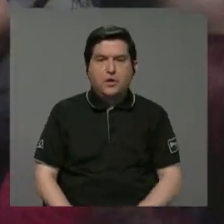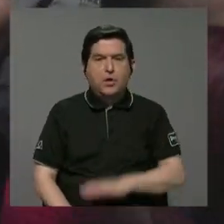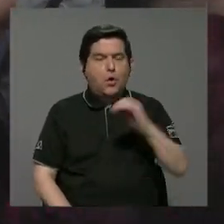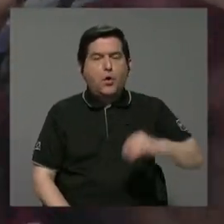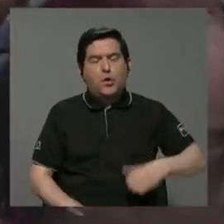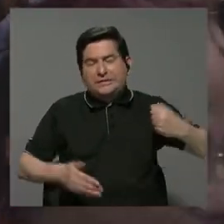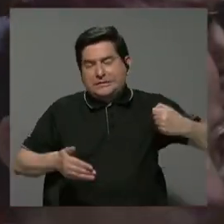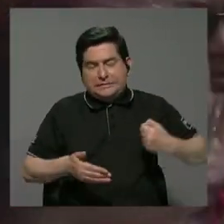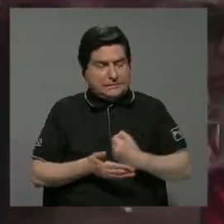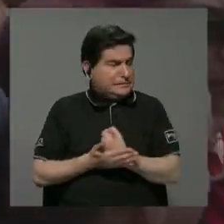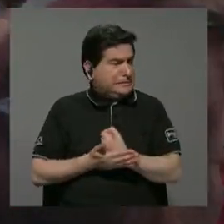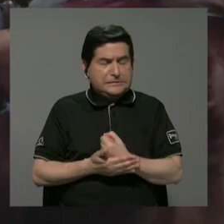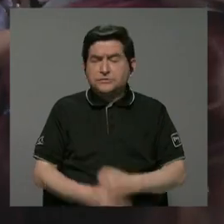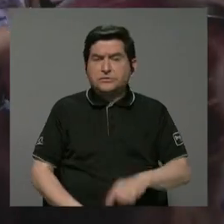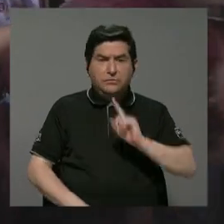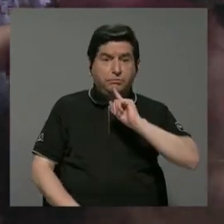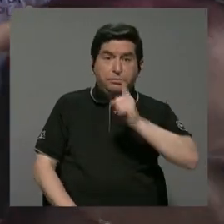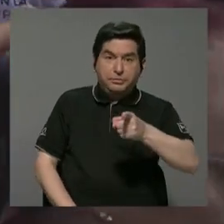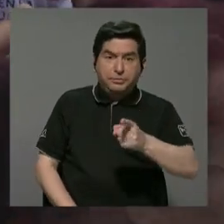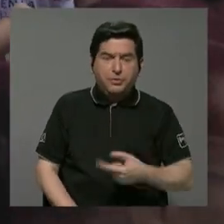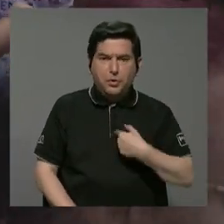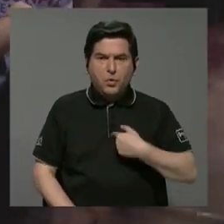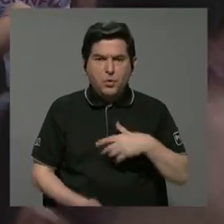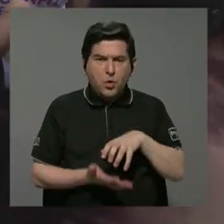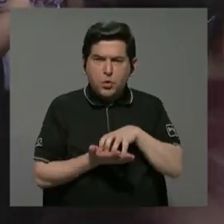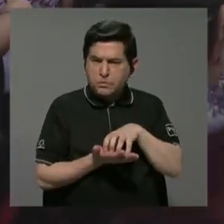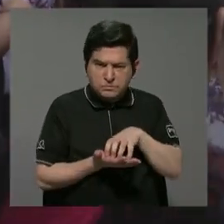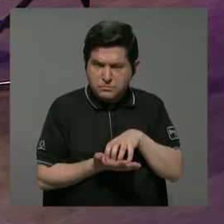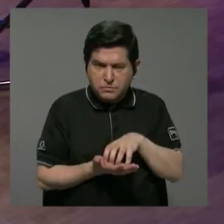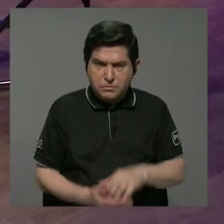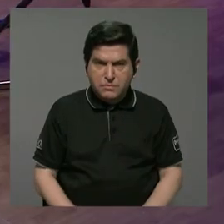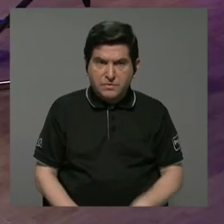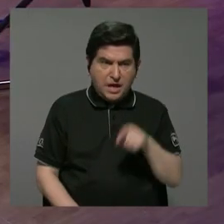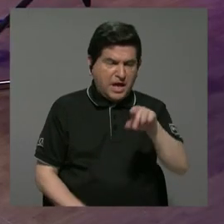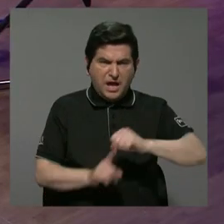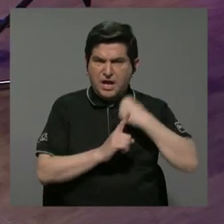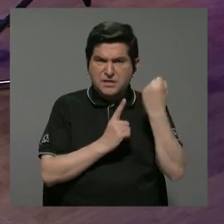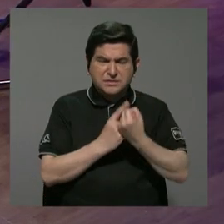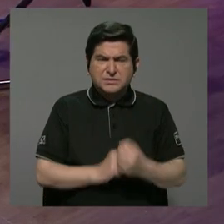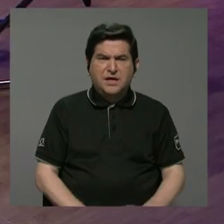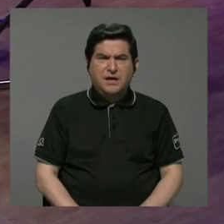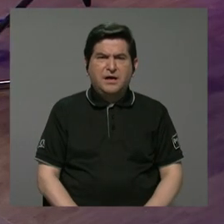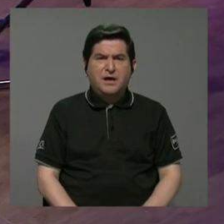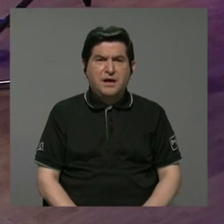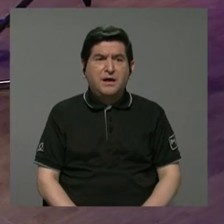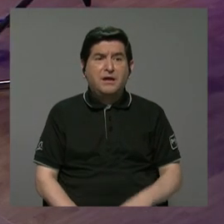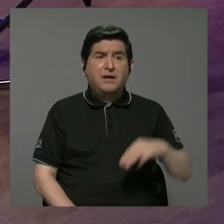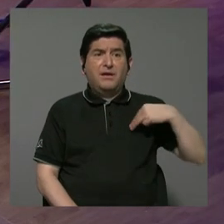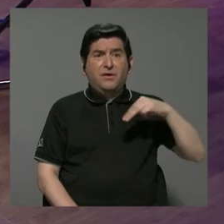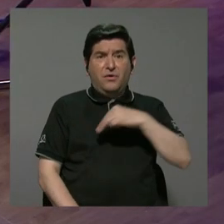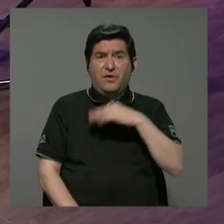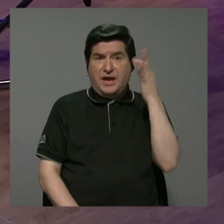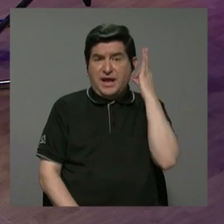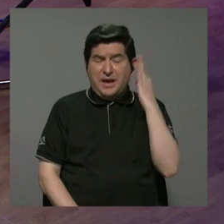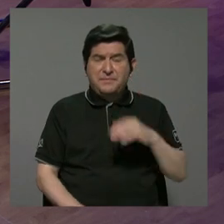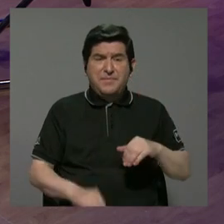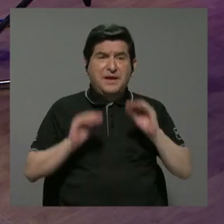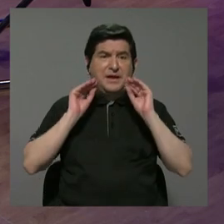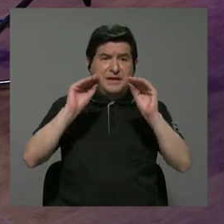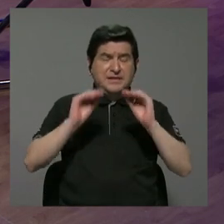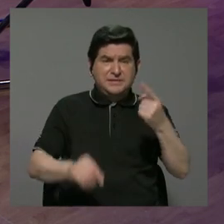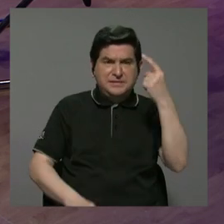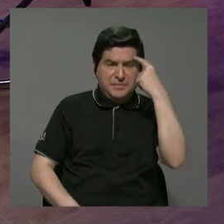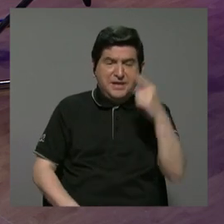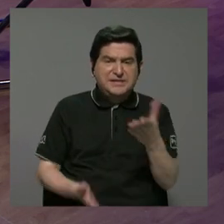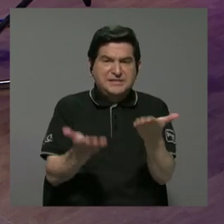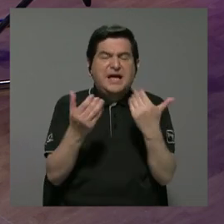lamentables declaraciones, bueno, pues uno se cuestiona si realmente eso más bien no está en la base de lo que la ministra de Educación piensa y en la base de lo que